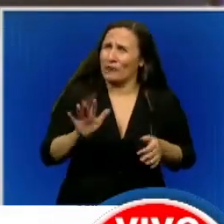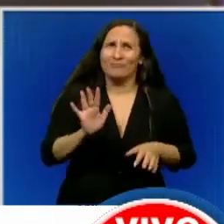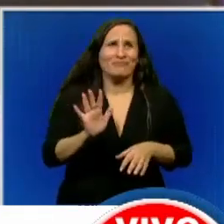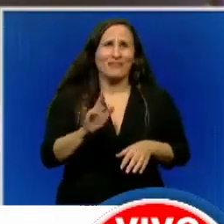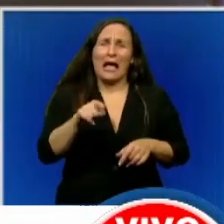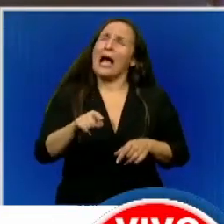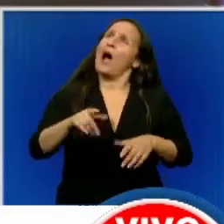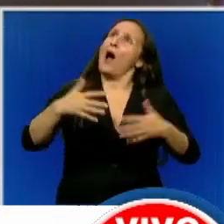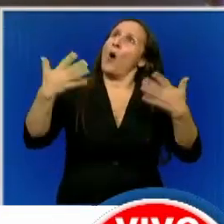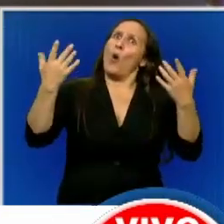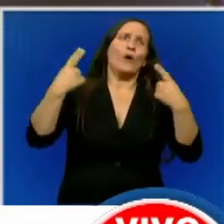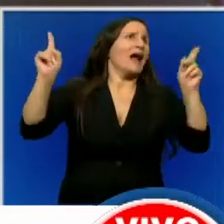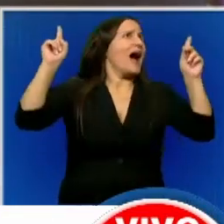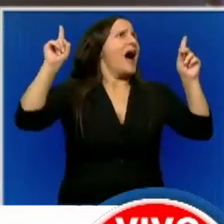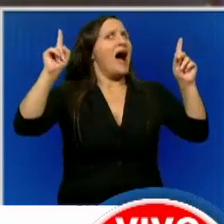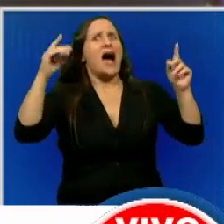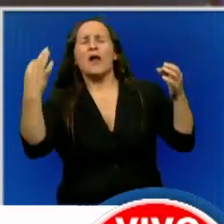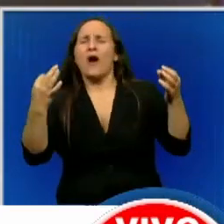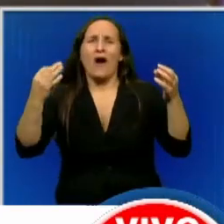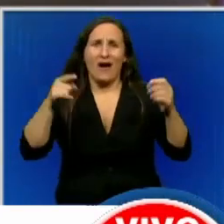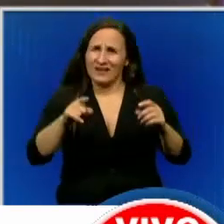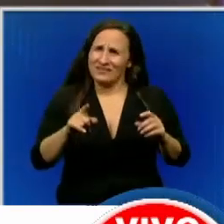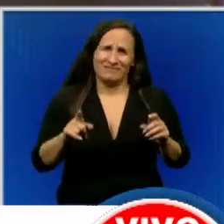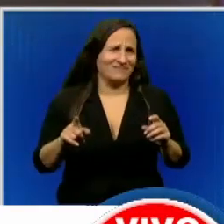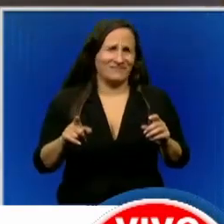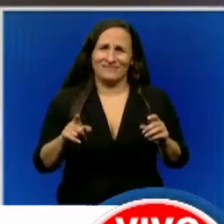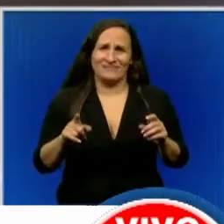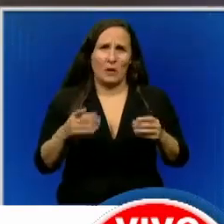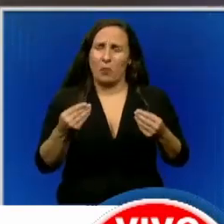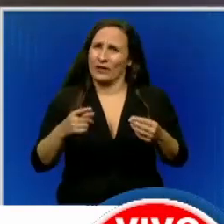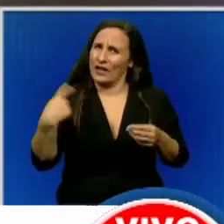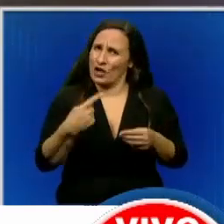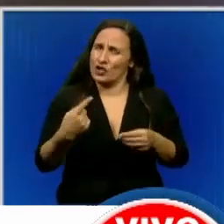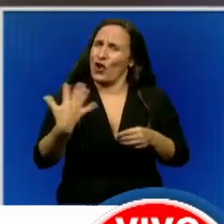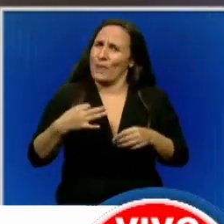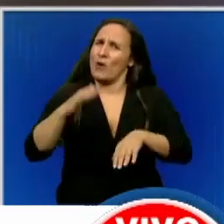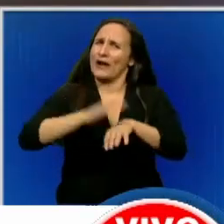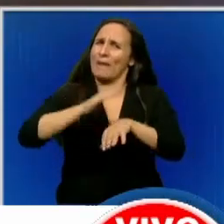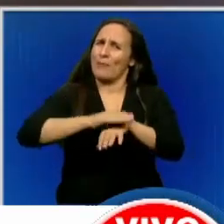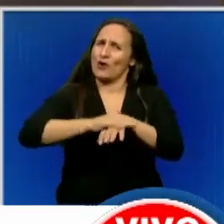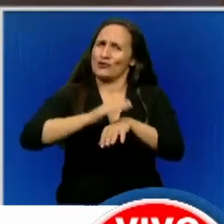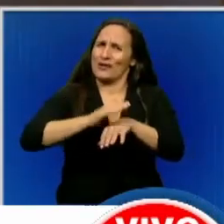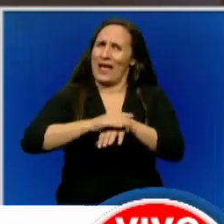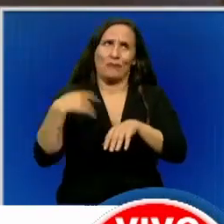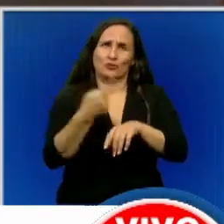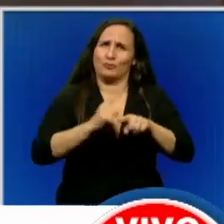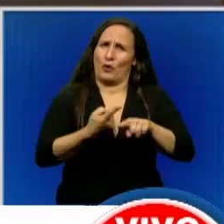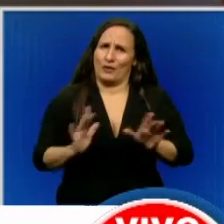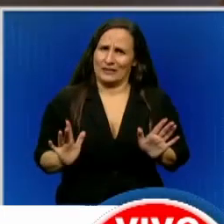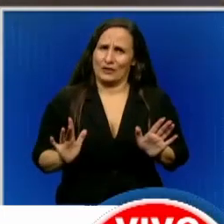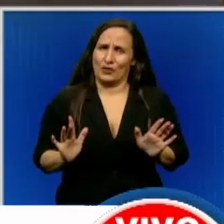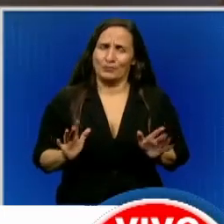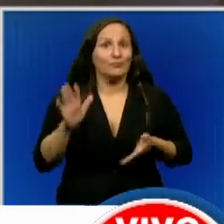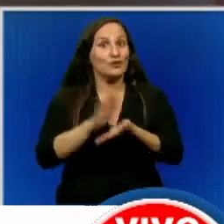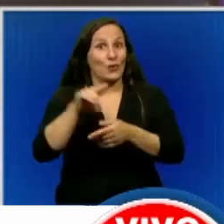componente épico, porque si lo vemos como una excepción es porque sobra conflicto y falta responsabilidad política. Con respecto a este acuerdo